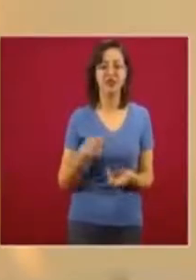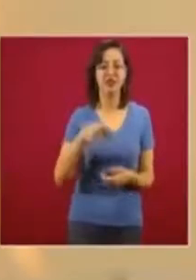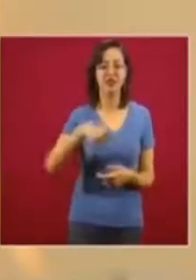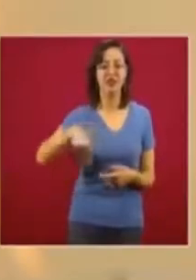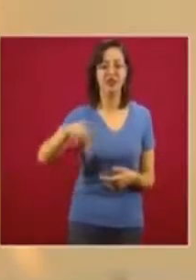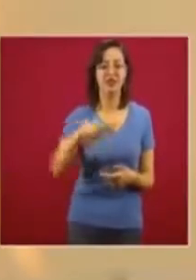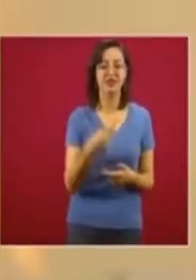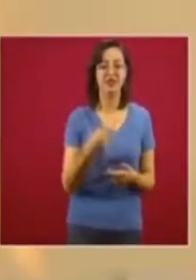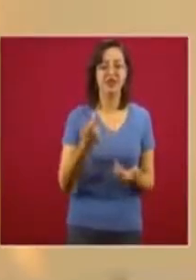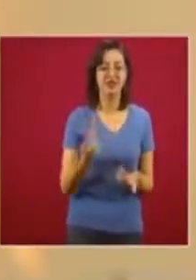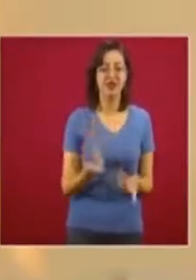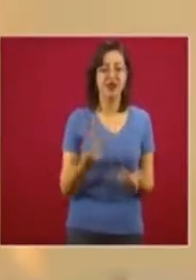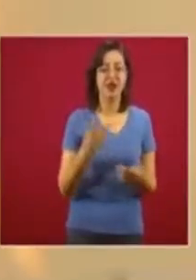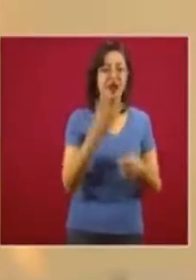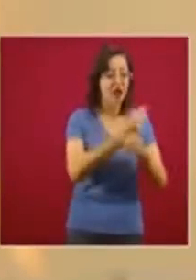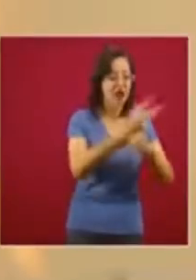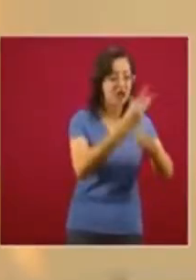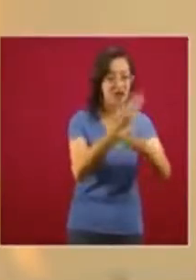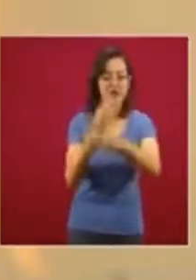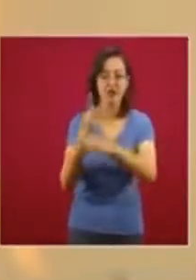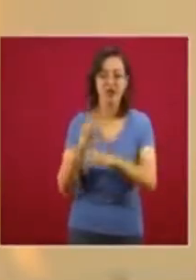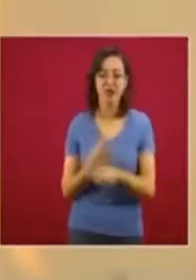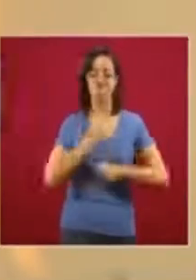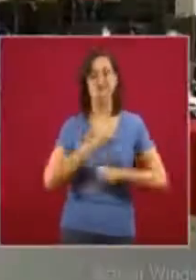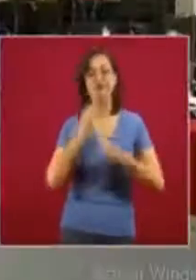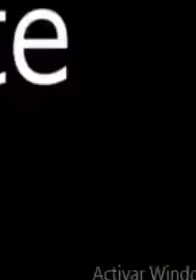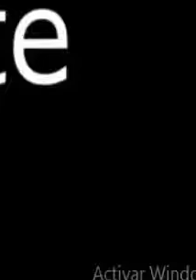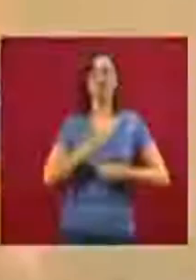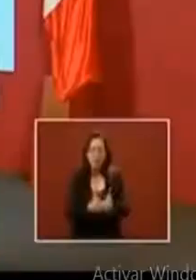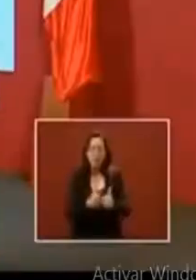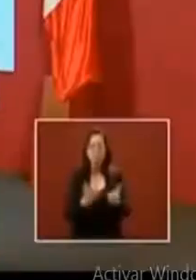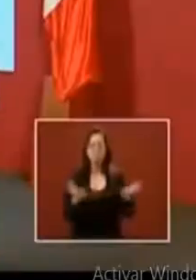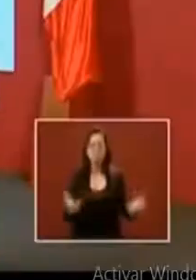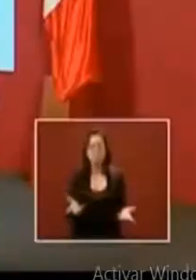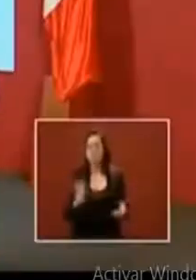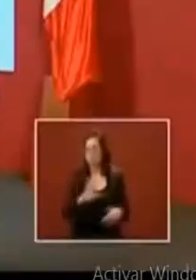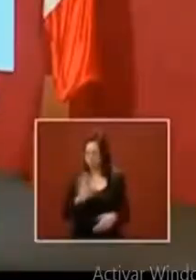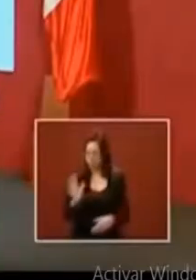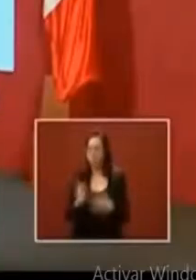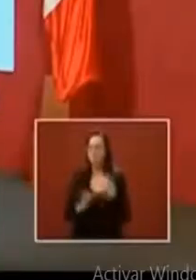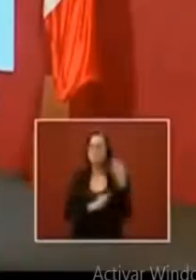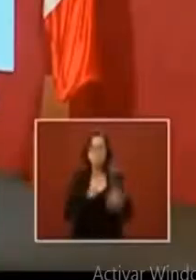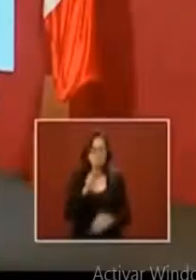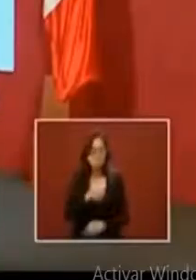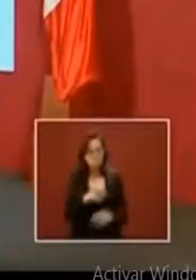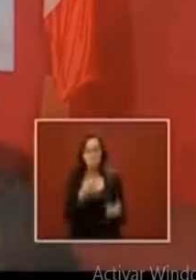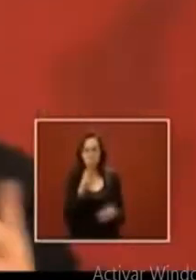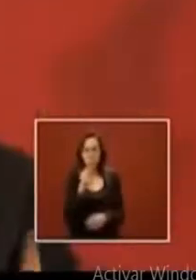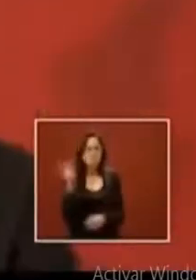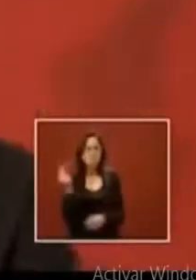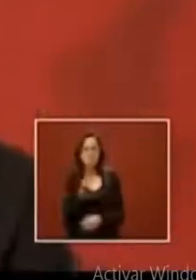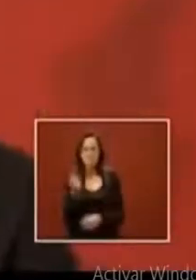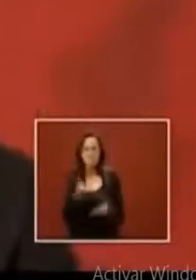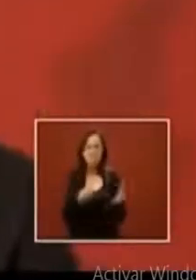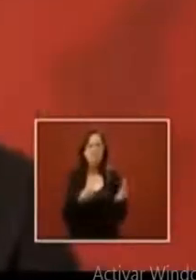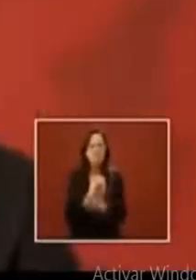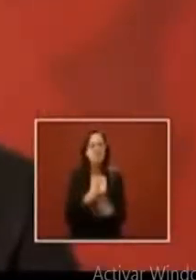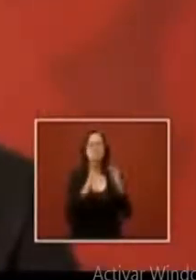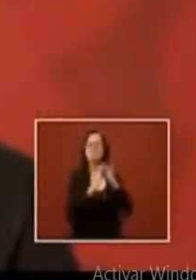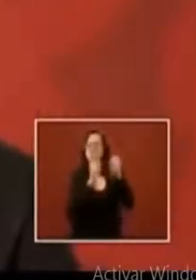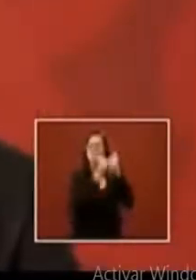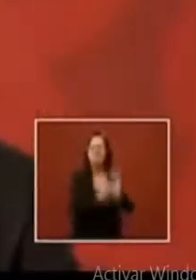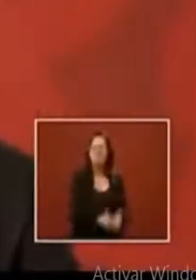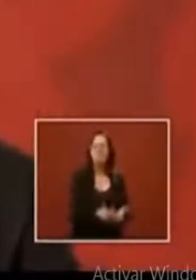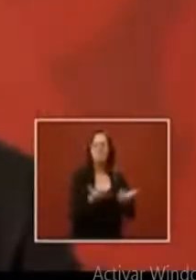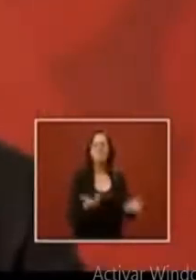a permitir que se ponga en buen resguardo la caca. Si no es indispensable que salgas, cagate en casa.